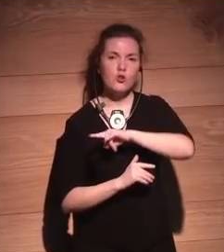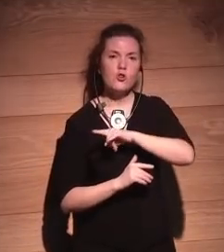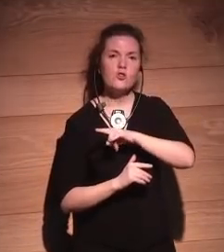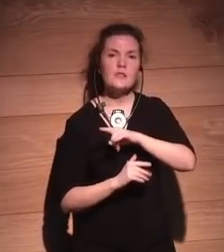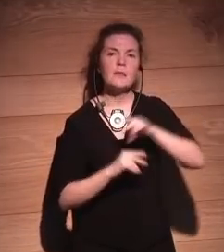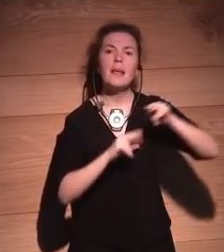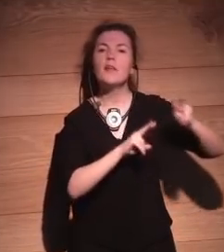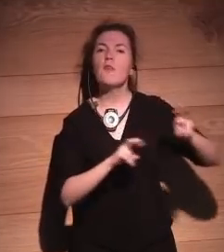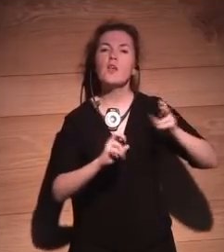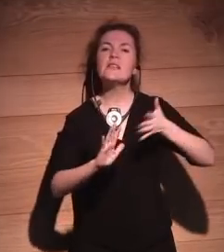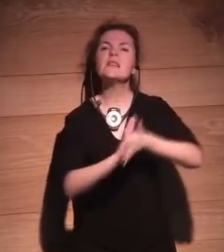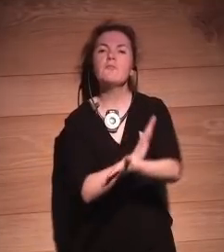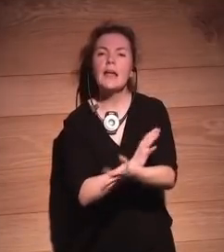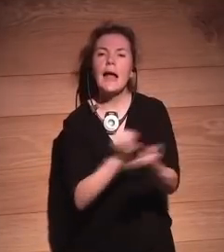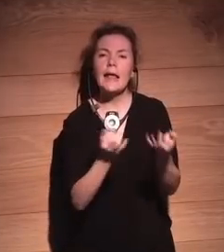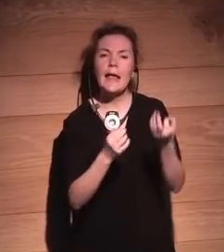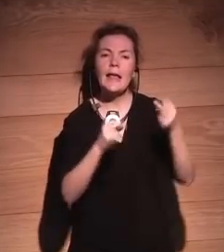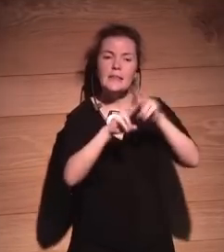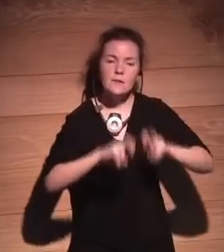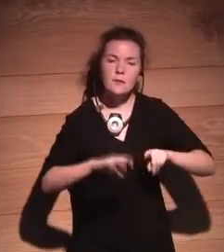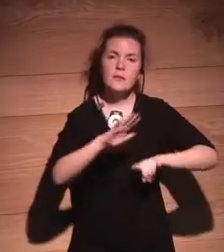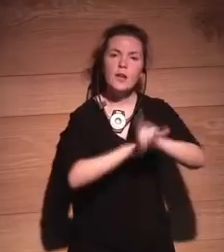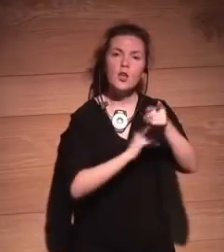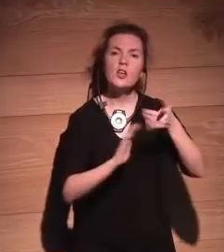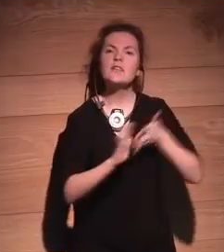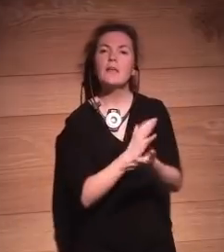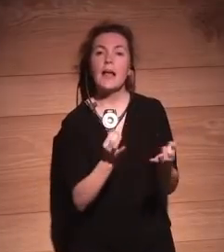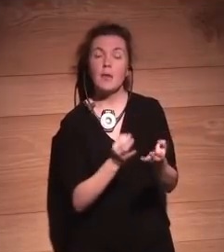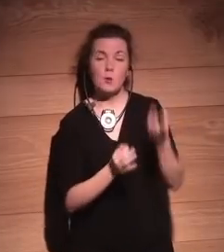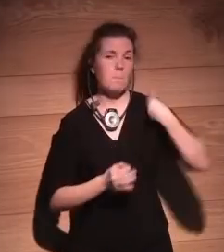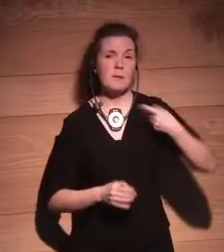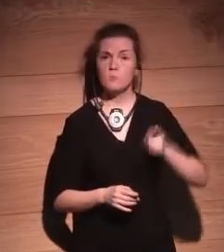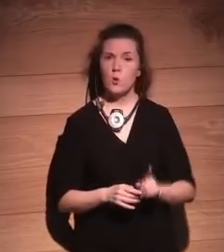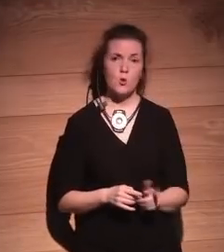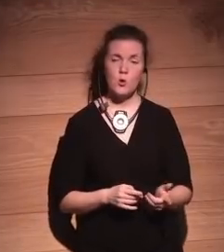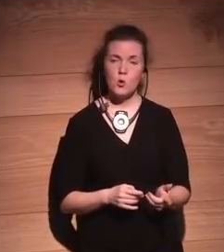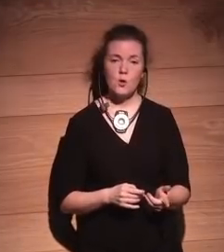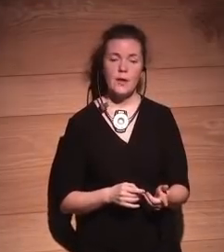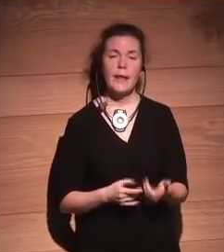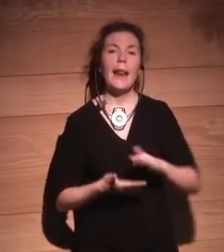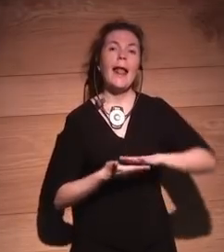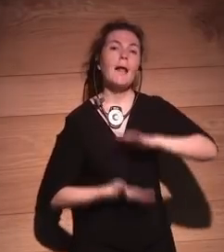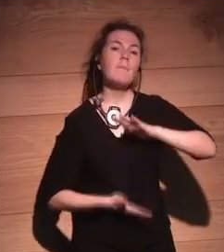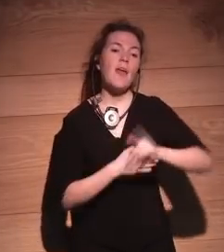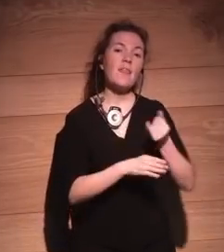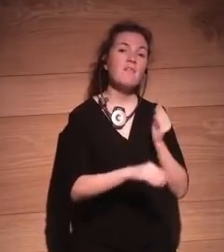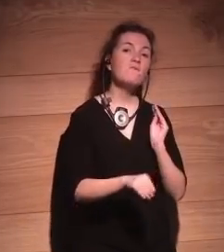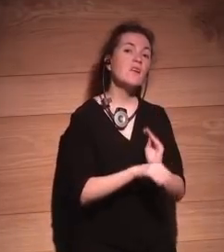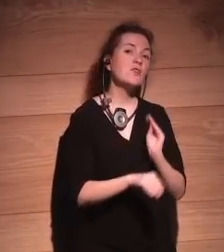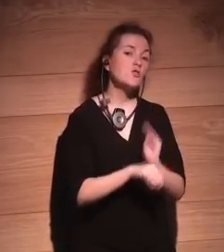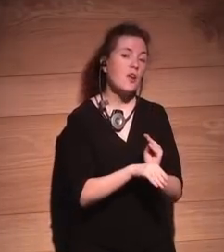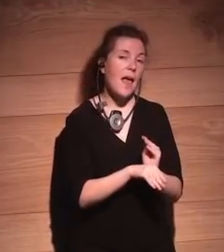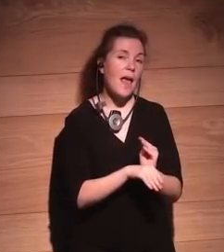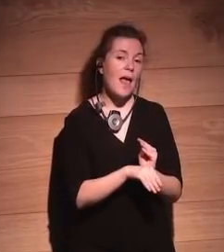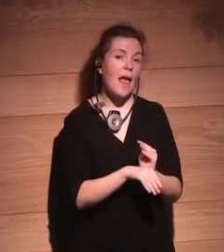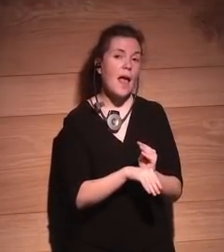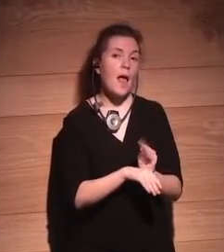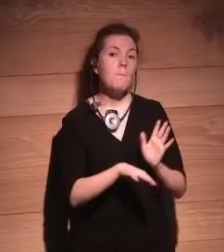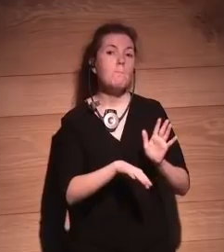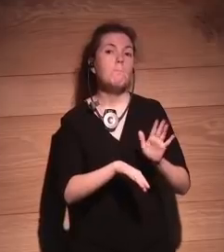por innovación y por investigación y desarrollo, porque no es lo mismo. Pero claro, la capacidad inversora que se requiere